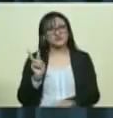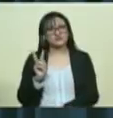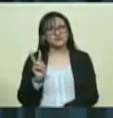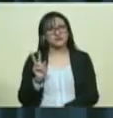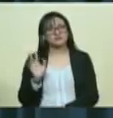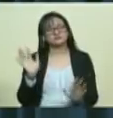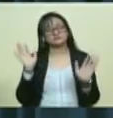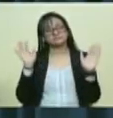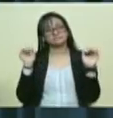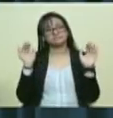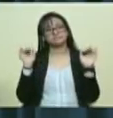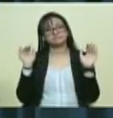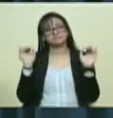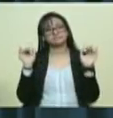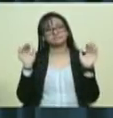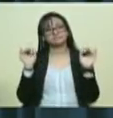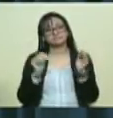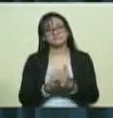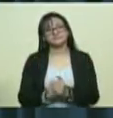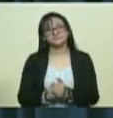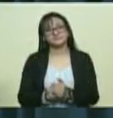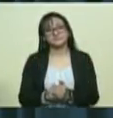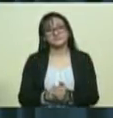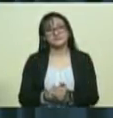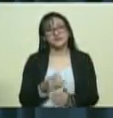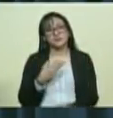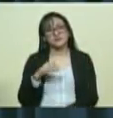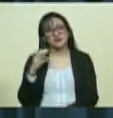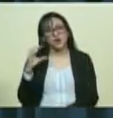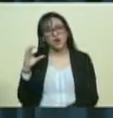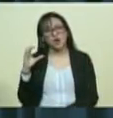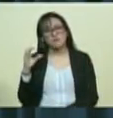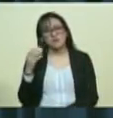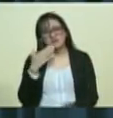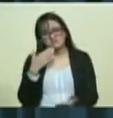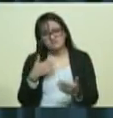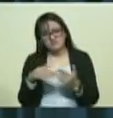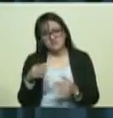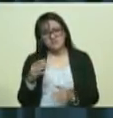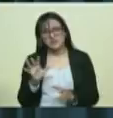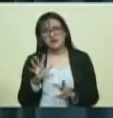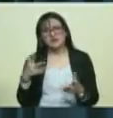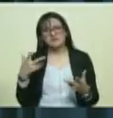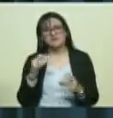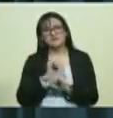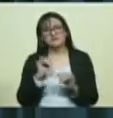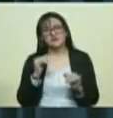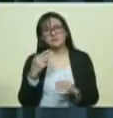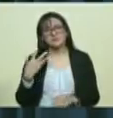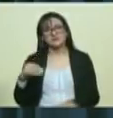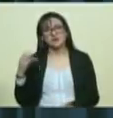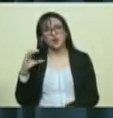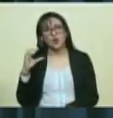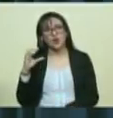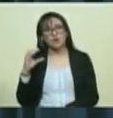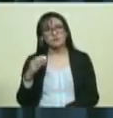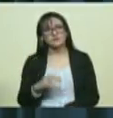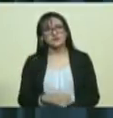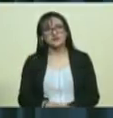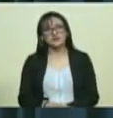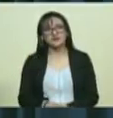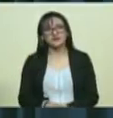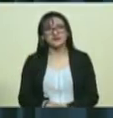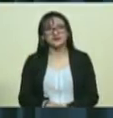y que te vaya bien ya se antes cosa el pasado en unos pocos meses el presidente de colombia se convierte en un jarrón chinos como